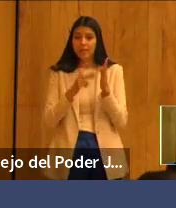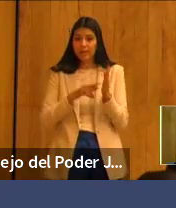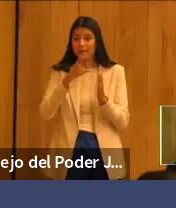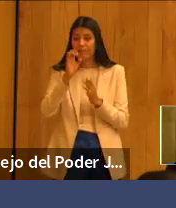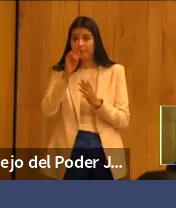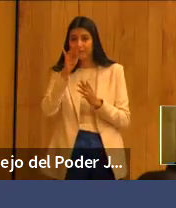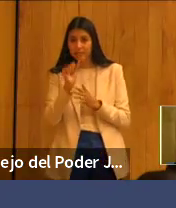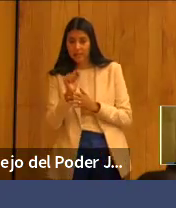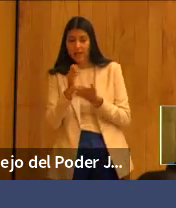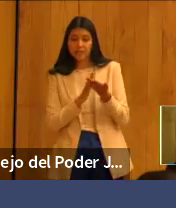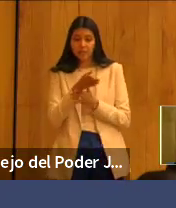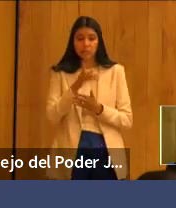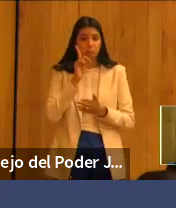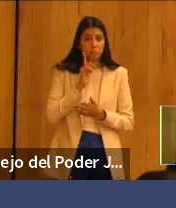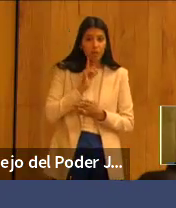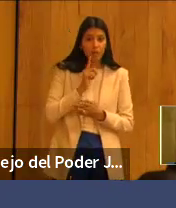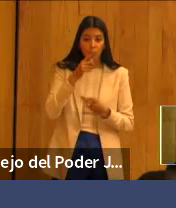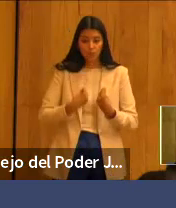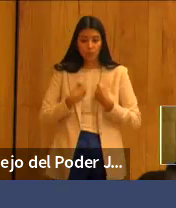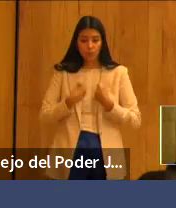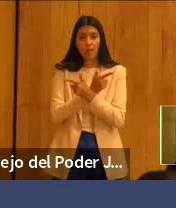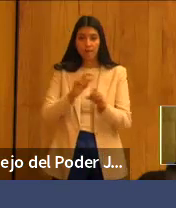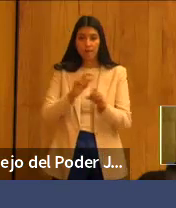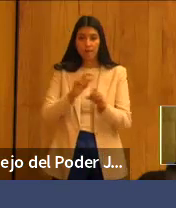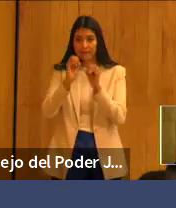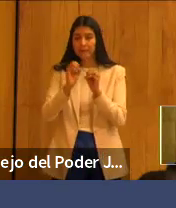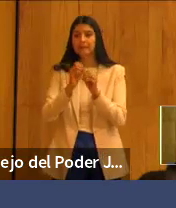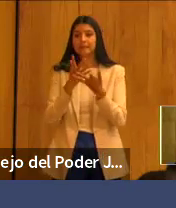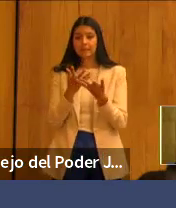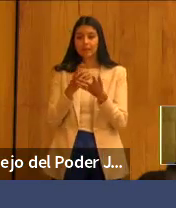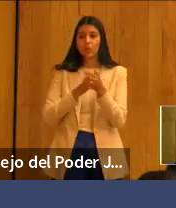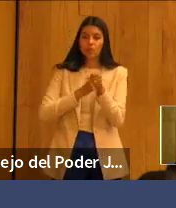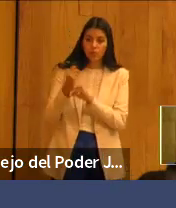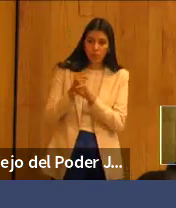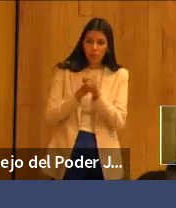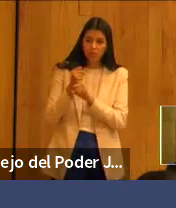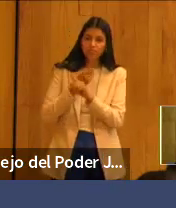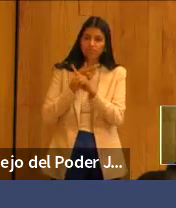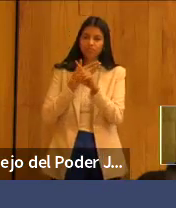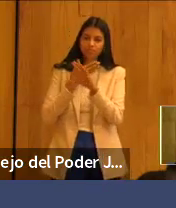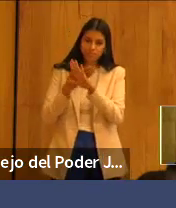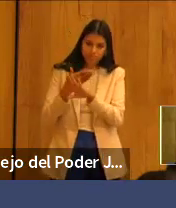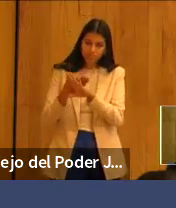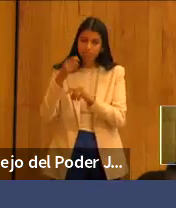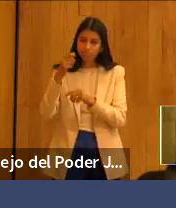las Mujeres a una Vida Libre de Violencia. Entonces detectamos al inicio, que son dos, es una